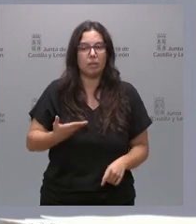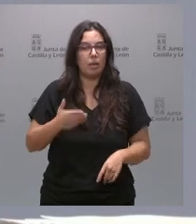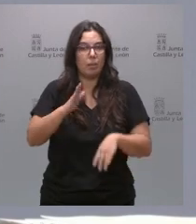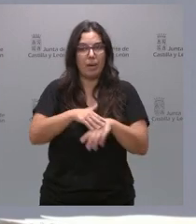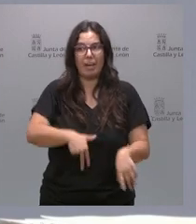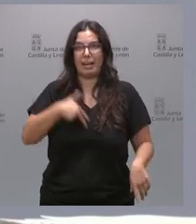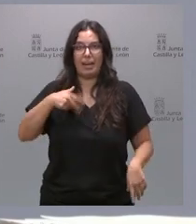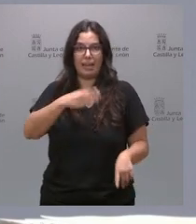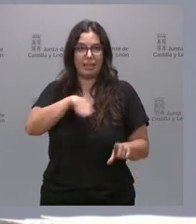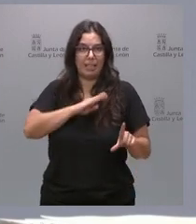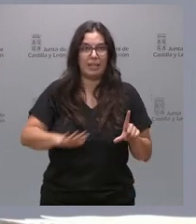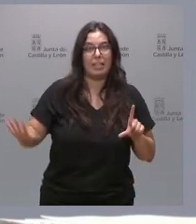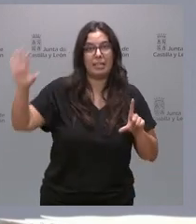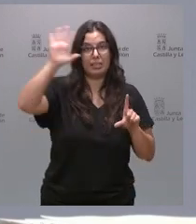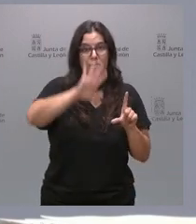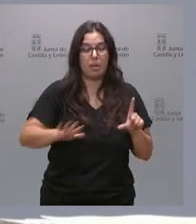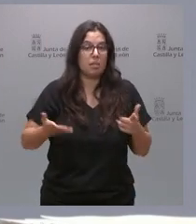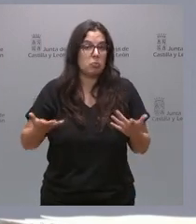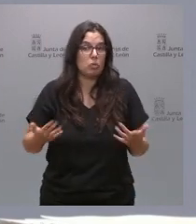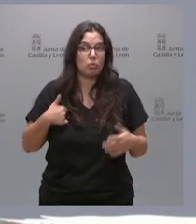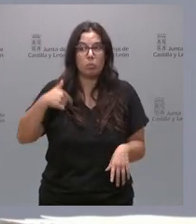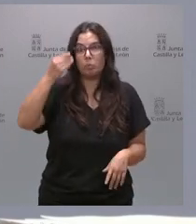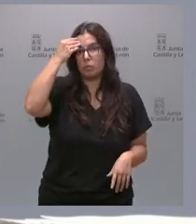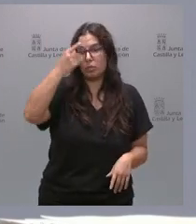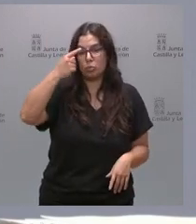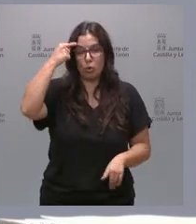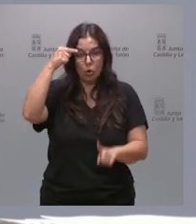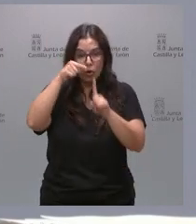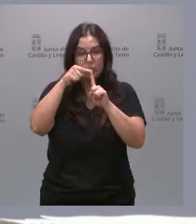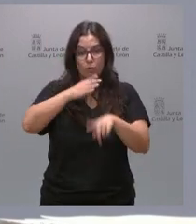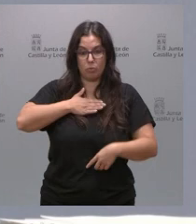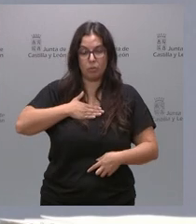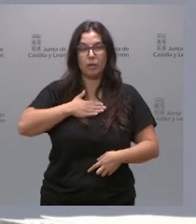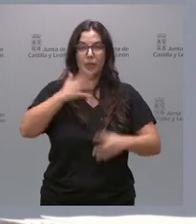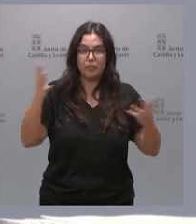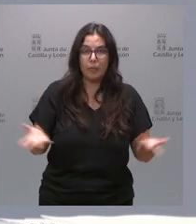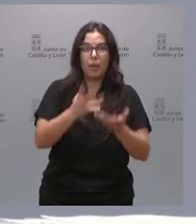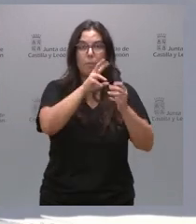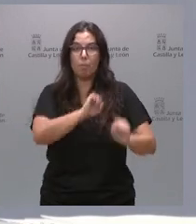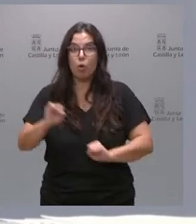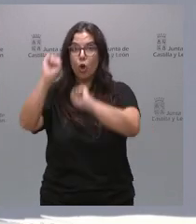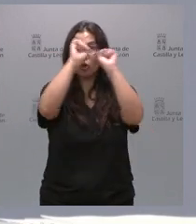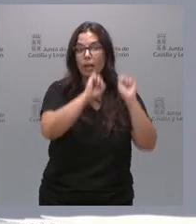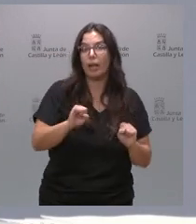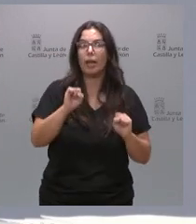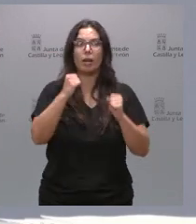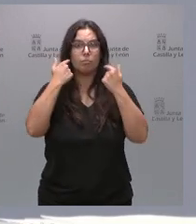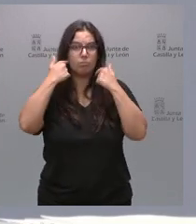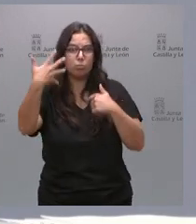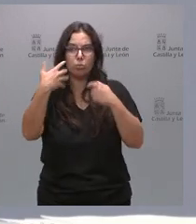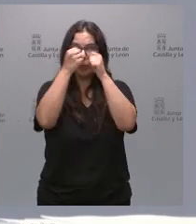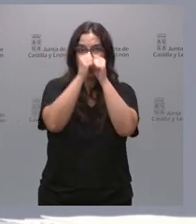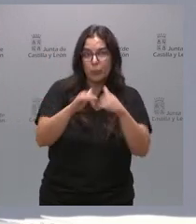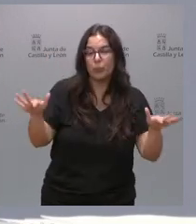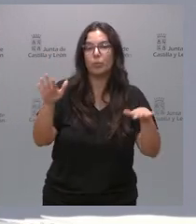de España yo creo que como tal pues nuestra misión pues es favorecerlo protegerlo y darlo a conocer y difundirlo para